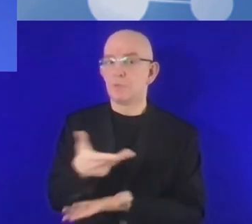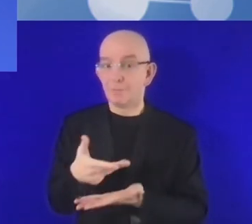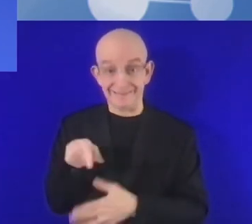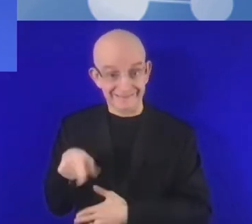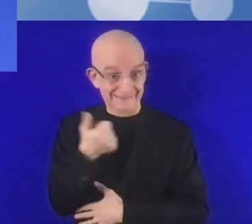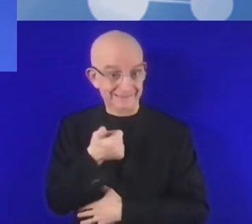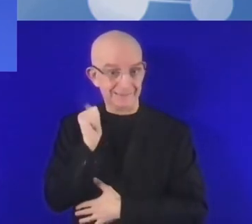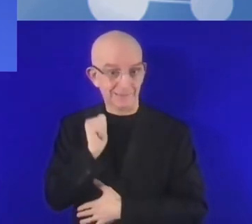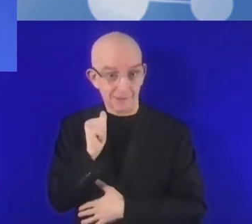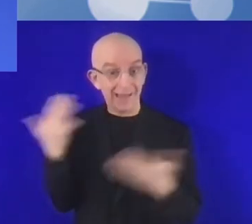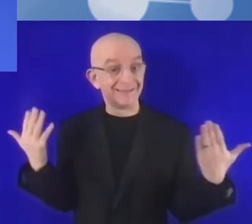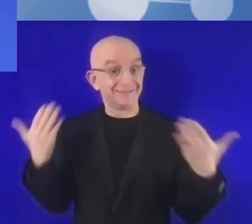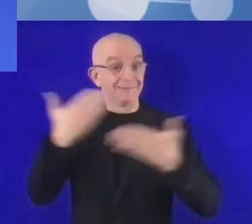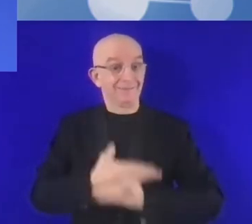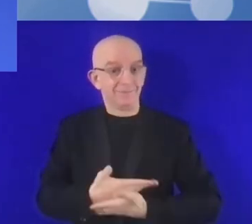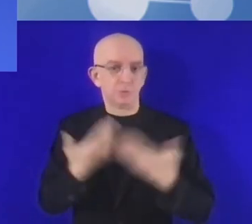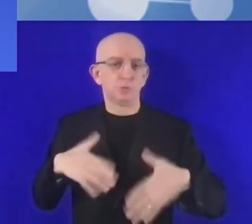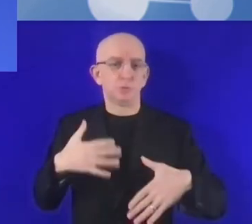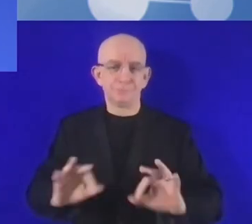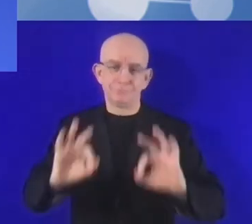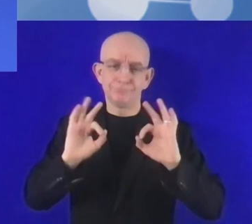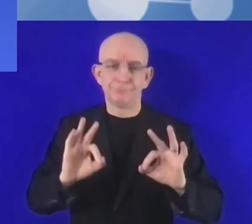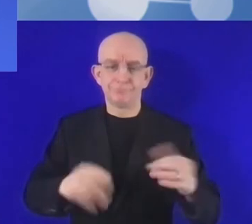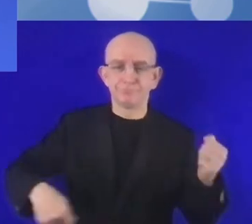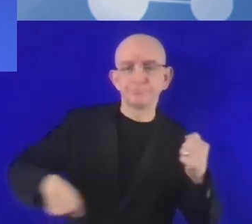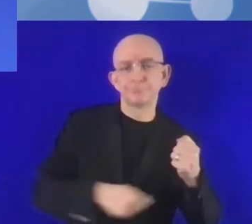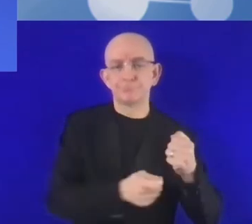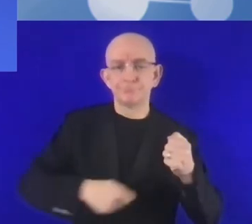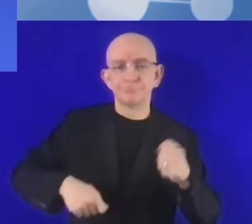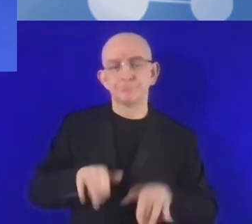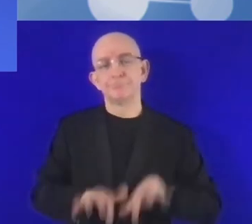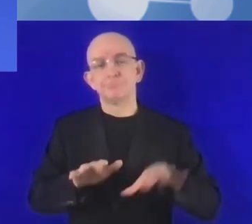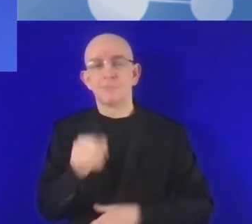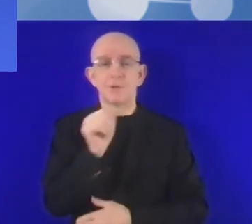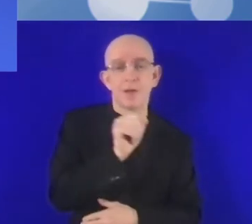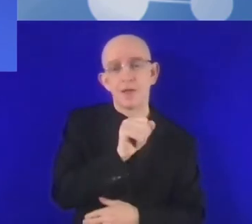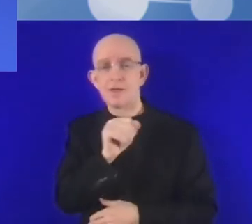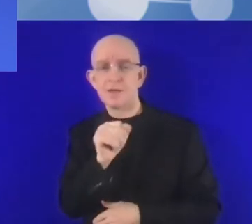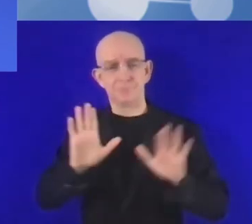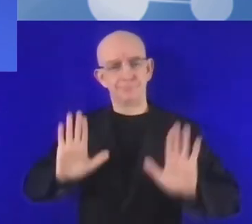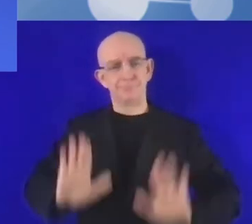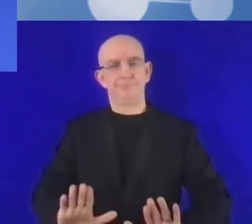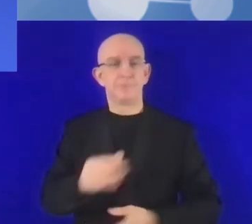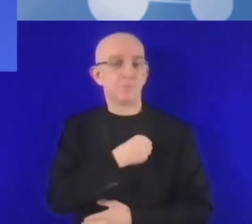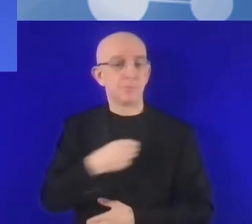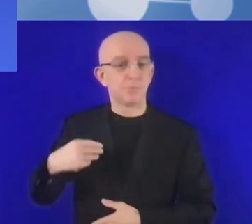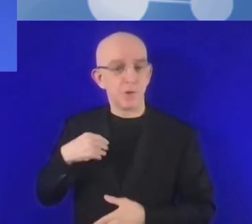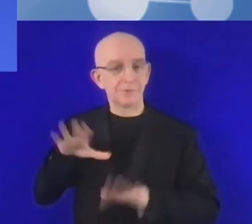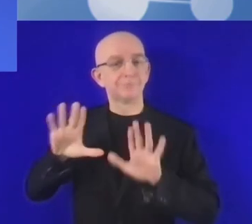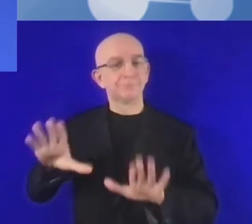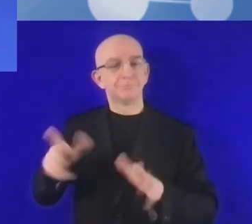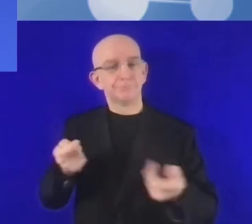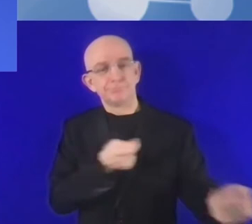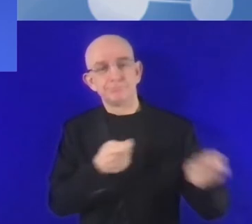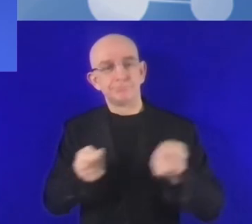concierto organizado aquí en Katowice. Escuchamos interpretaciones nuevas de muchas obras